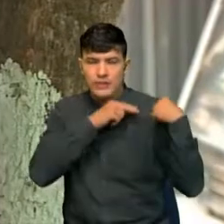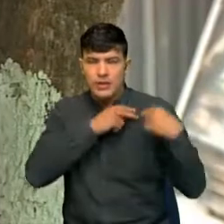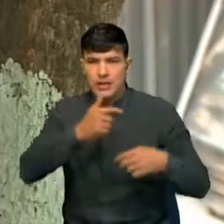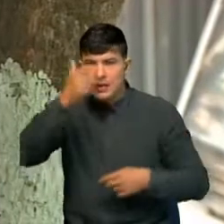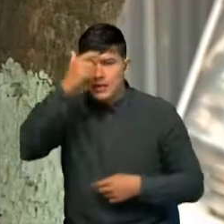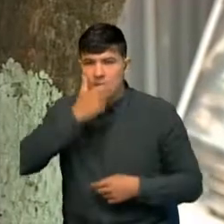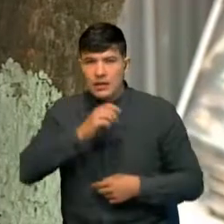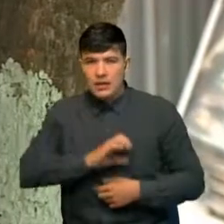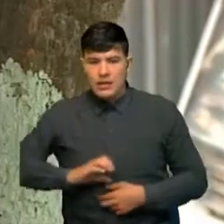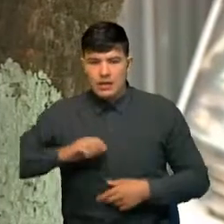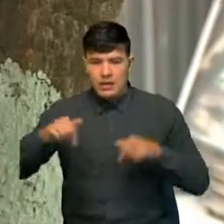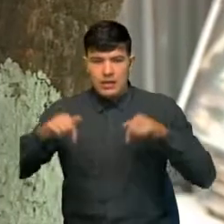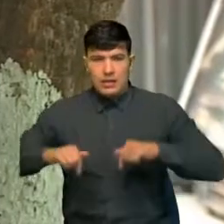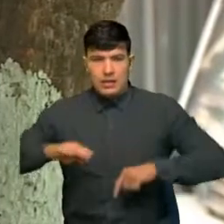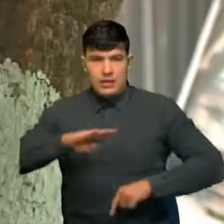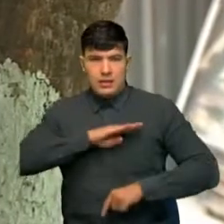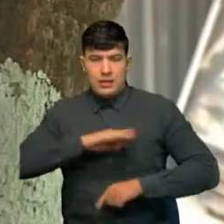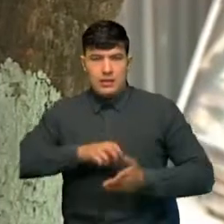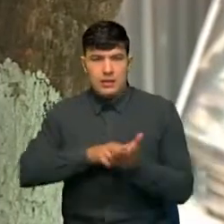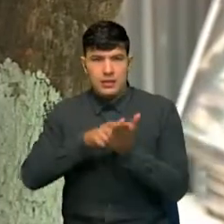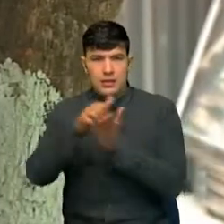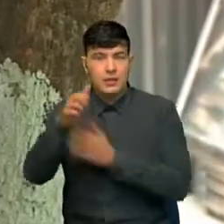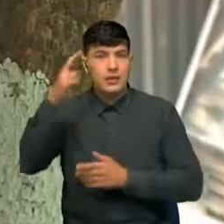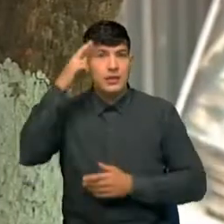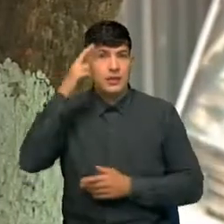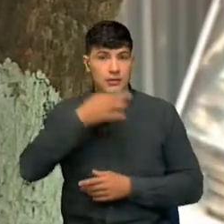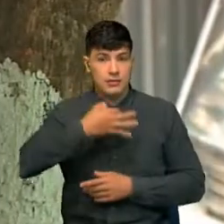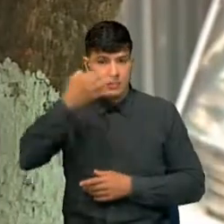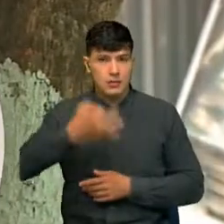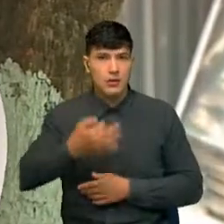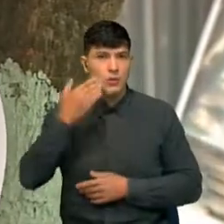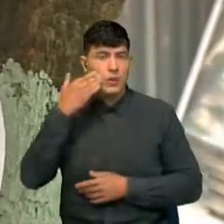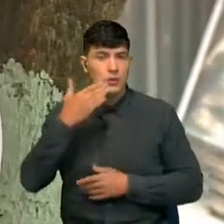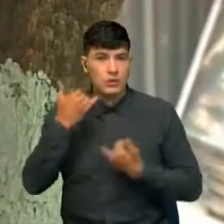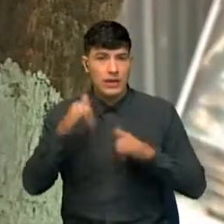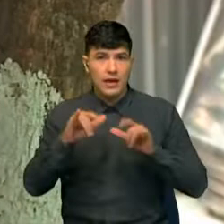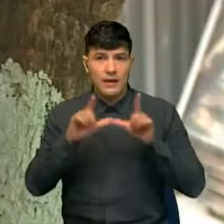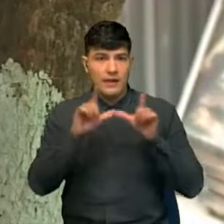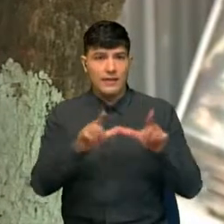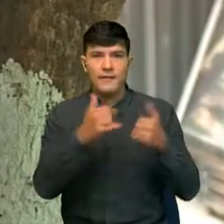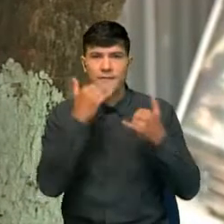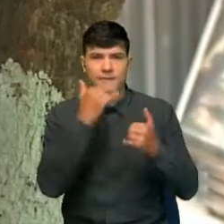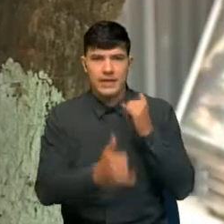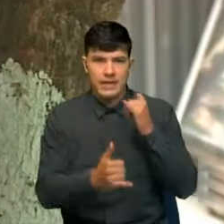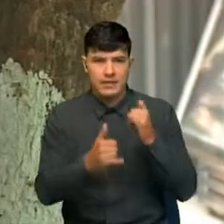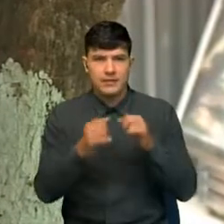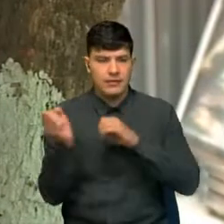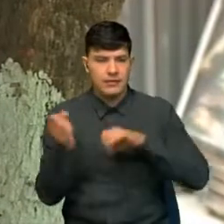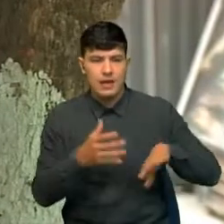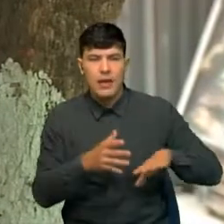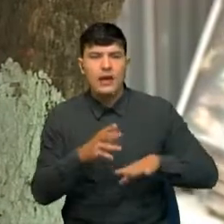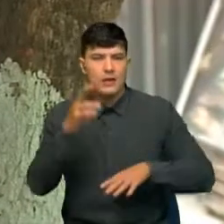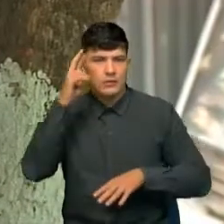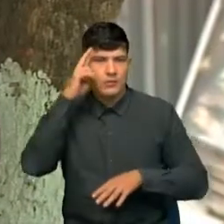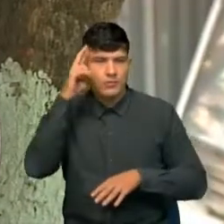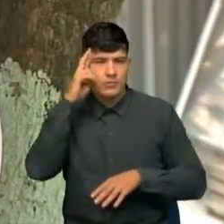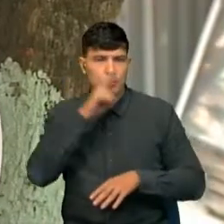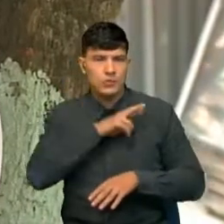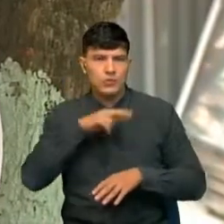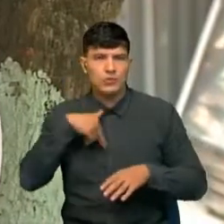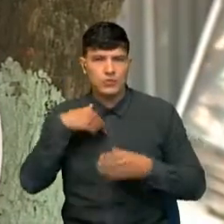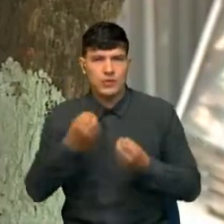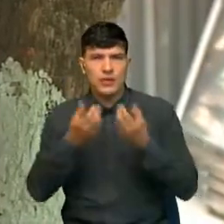que caracteriza esta administración y estamos seguros que el día que nos vayamos vamos a dar el parte que logramos iniciar la